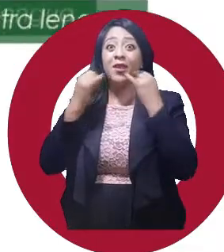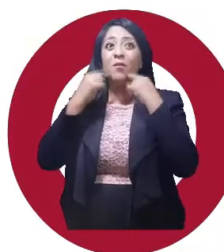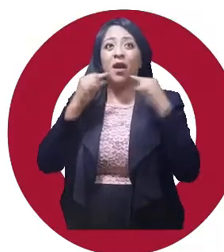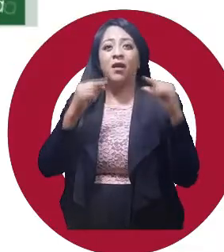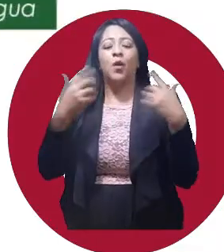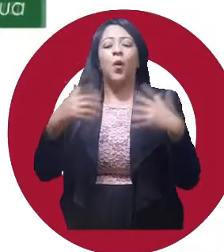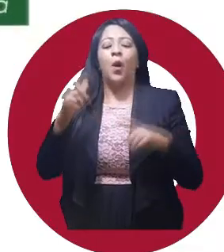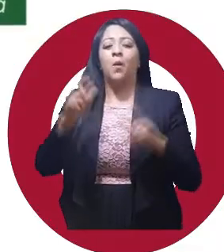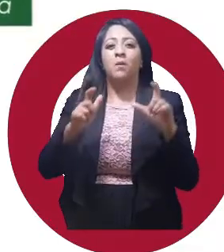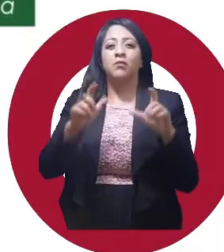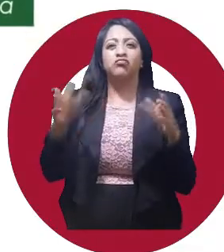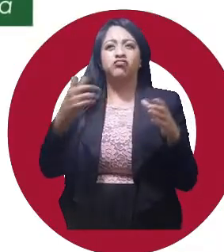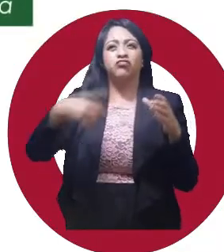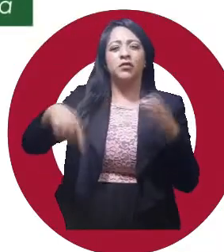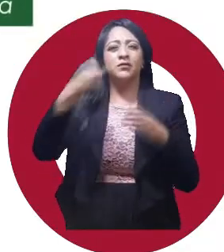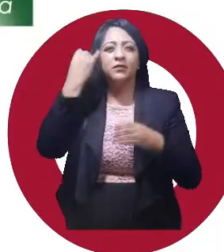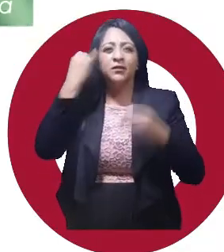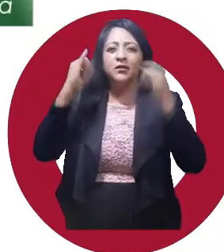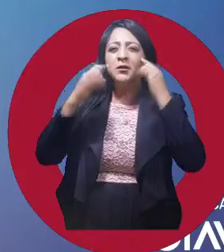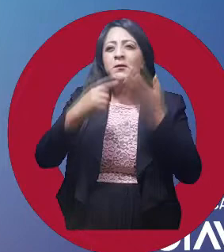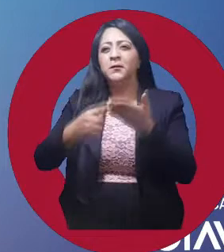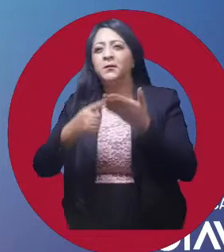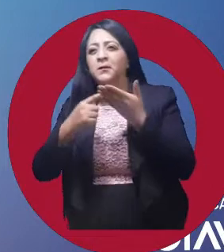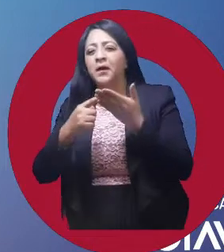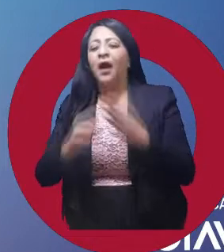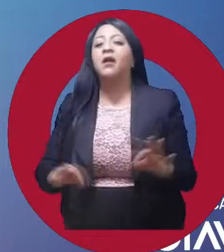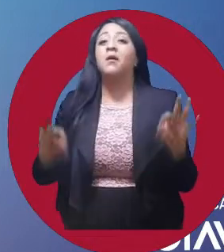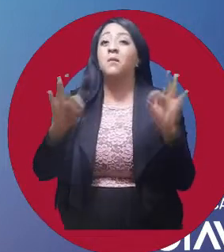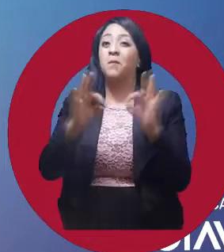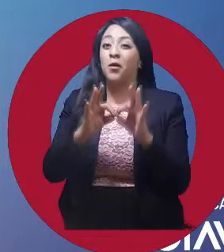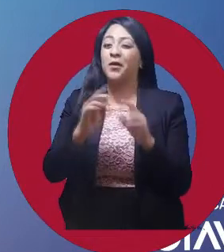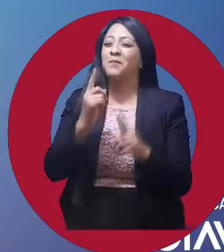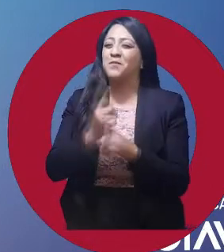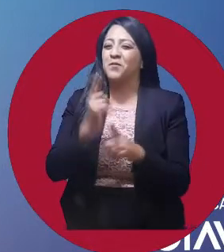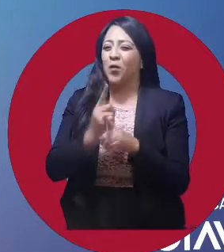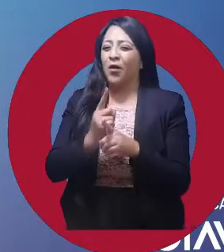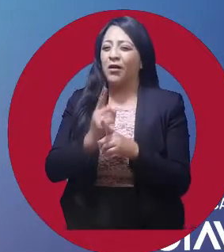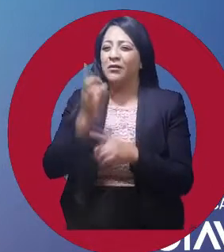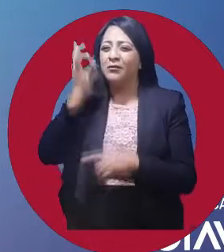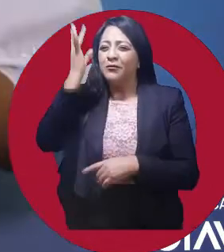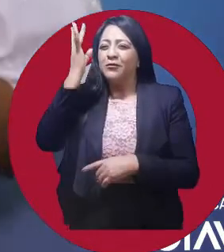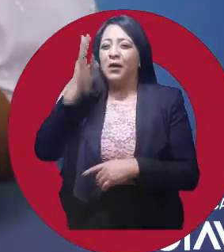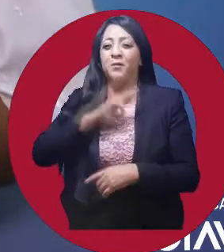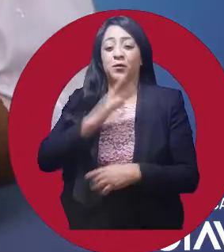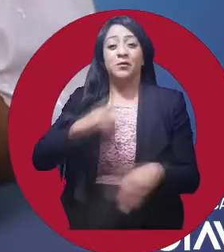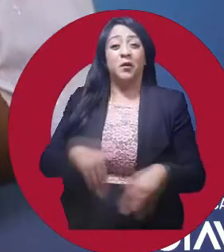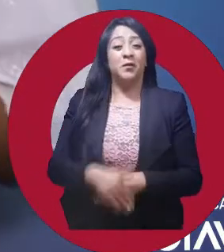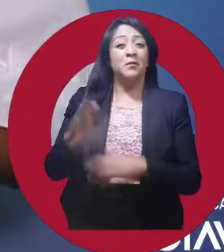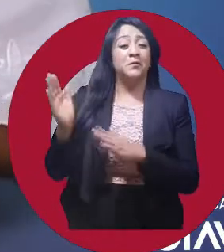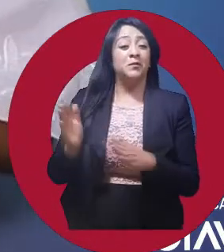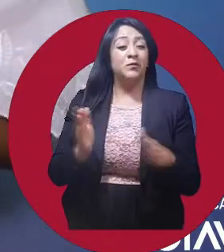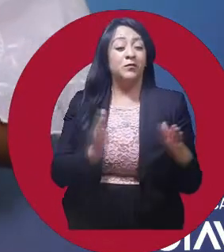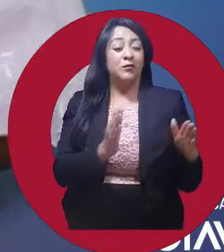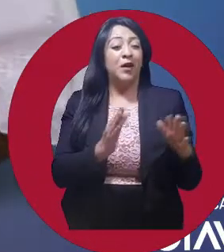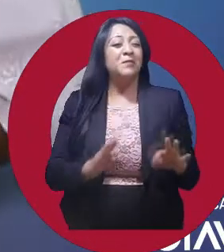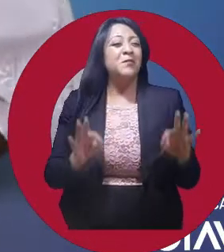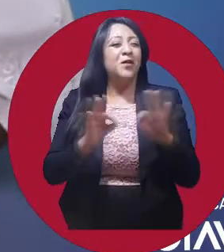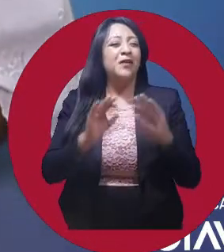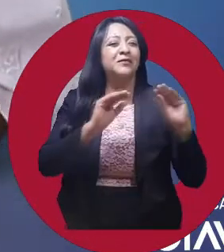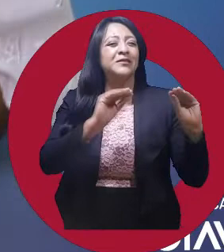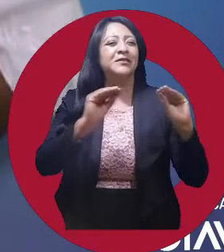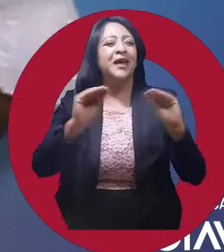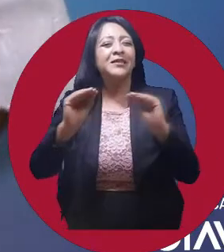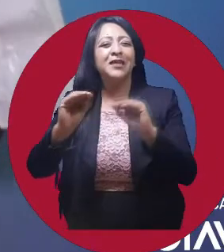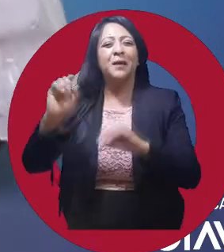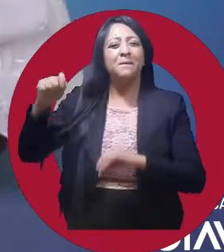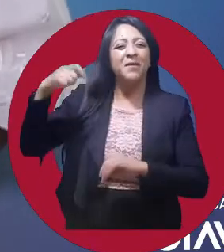quichua. En la colectividad surgen algunas iniciativas de este tipo. De este contexto surge también desde la municipalidad quichuata